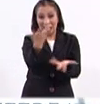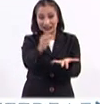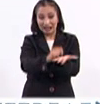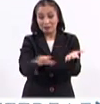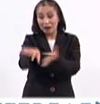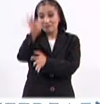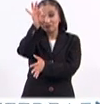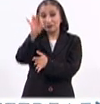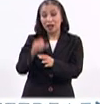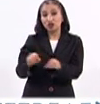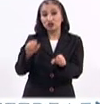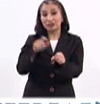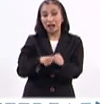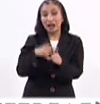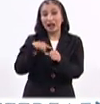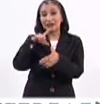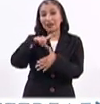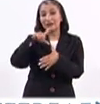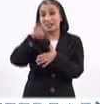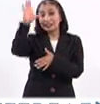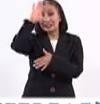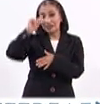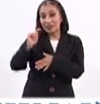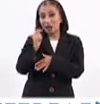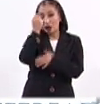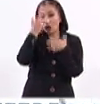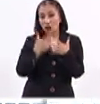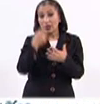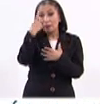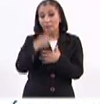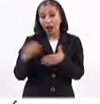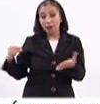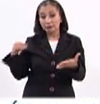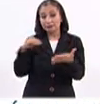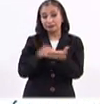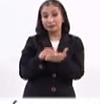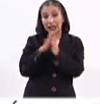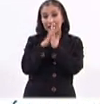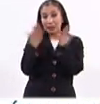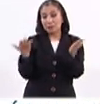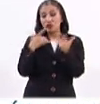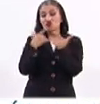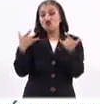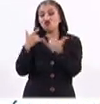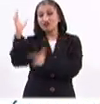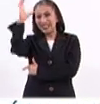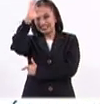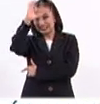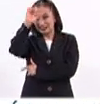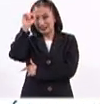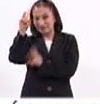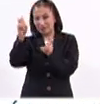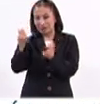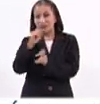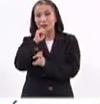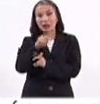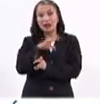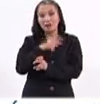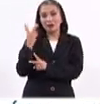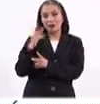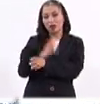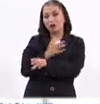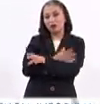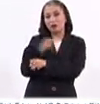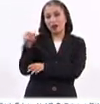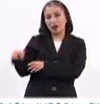fue seleccionado por la Sociedad Latinoamericana de Ciencia y Tecnología para ser incluido en un libro de cuentos científicos. Y por supuesto también está aquí con